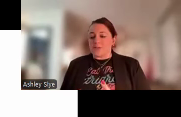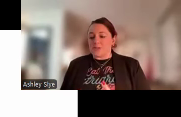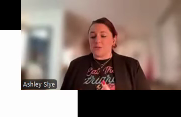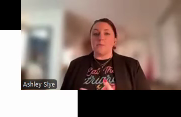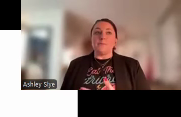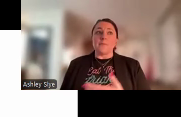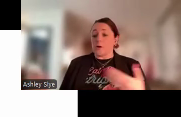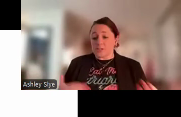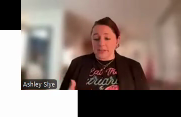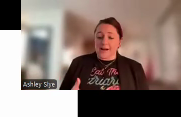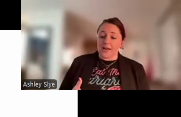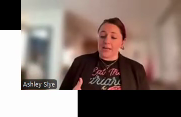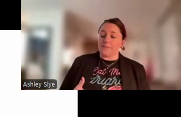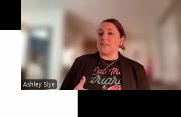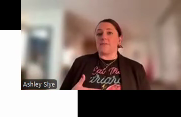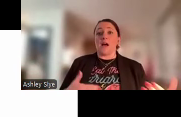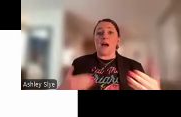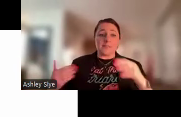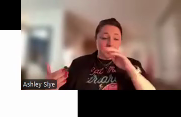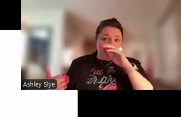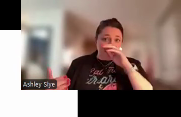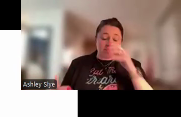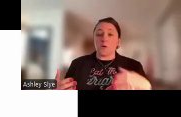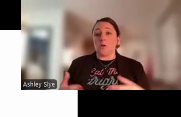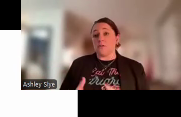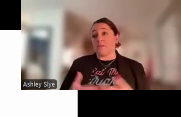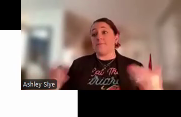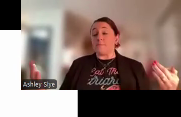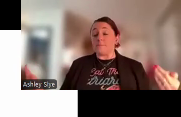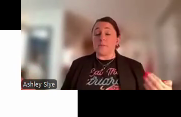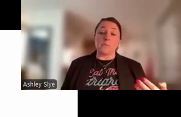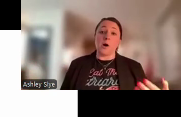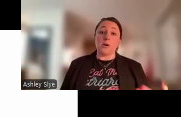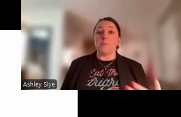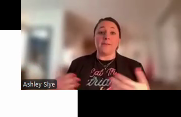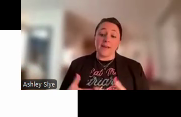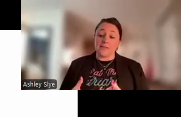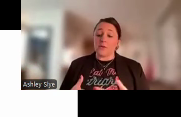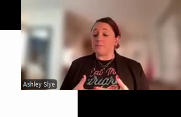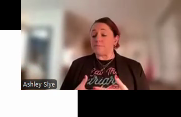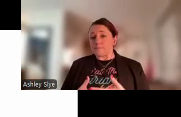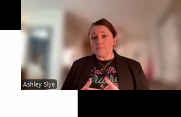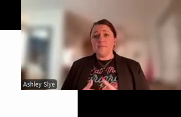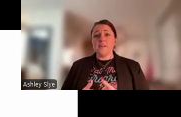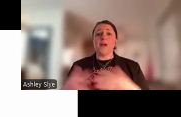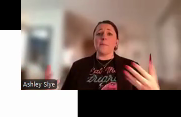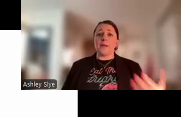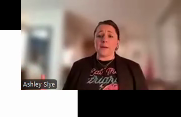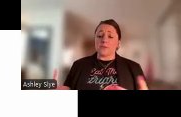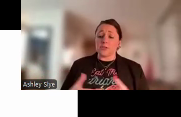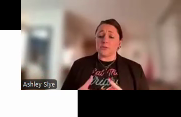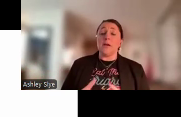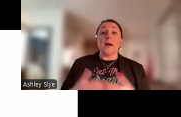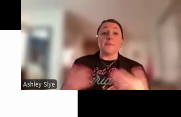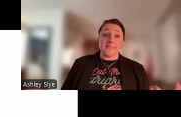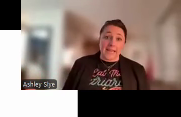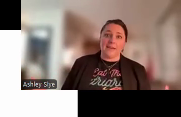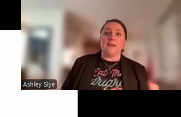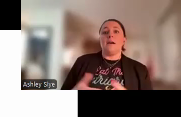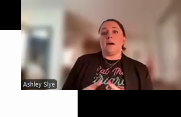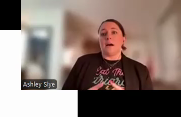y a veces te piden abstinencia, ser fiel, usar condones constantemente, pero cuando pensamos